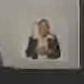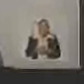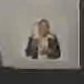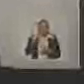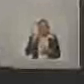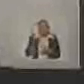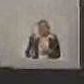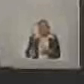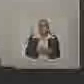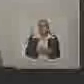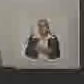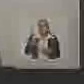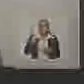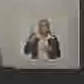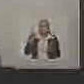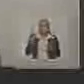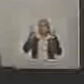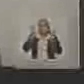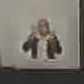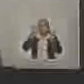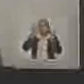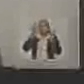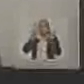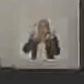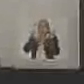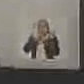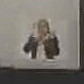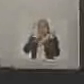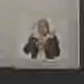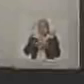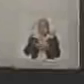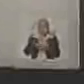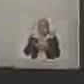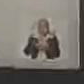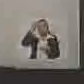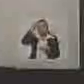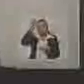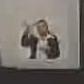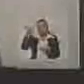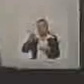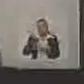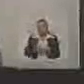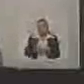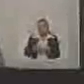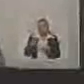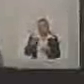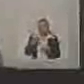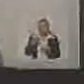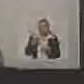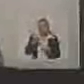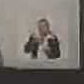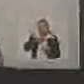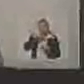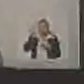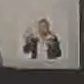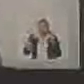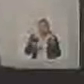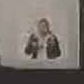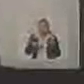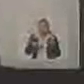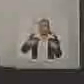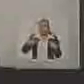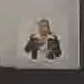con dignidad. Se les va a capacitar, se les va a apoyar. No olvido mencionar además que absolutamente todos los